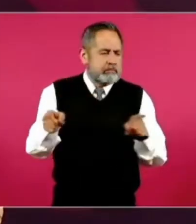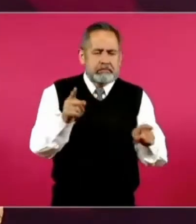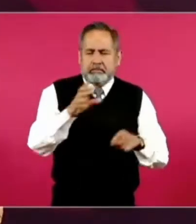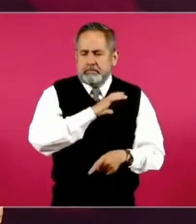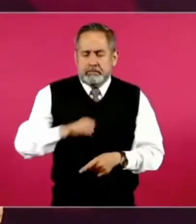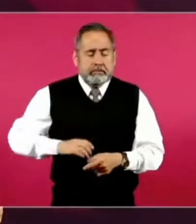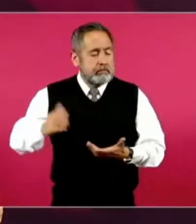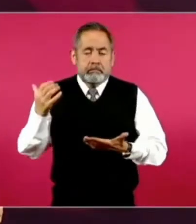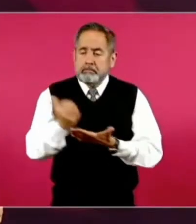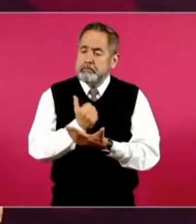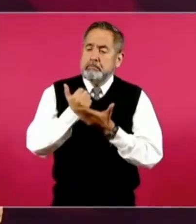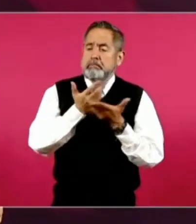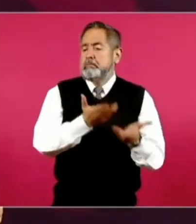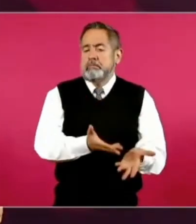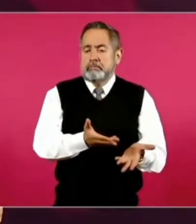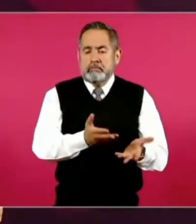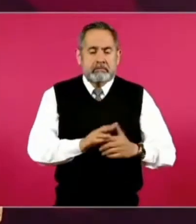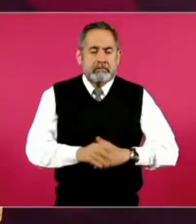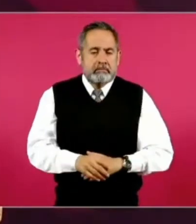candidatos.